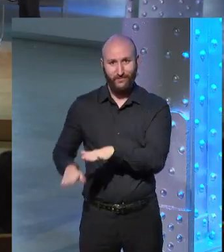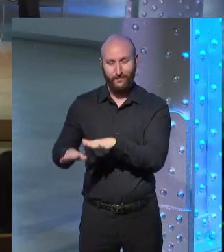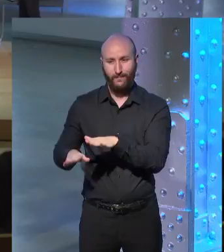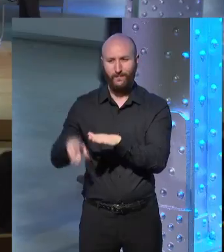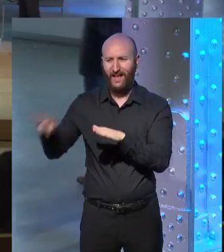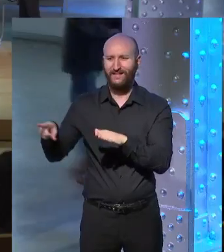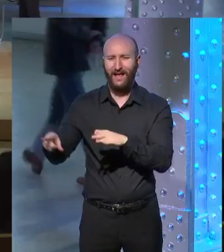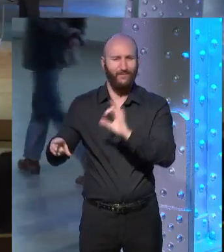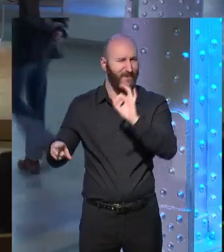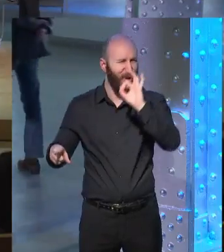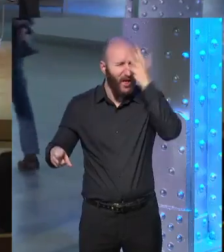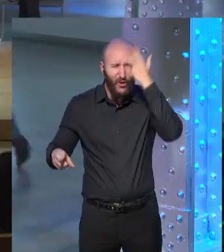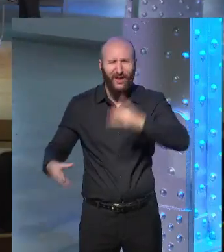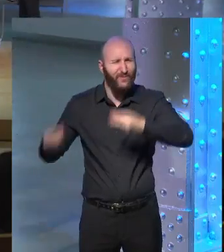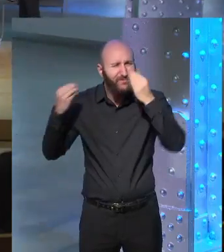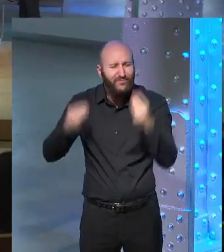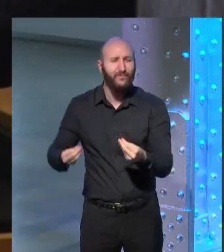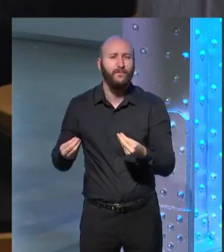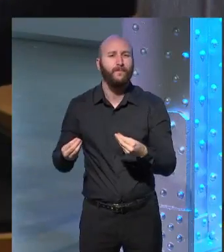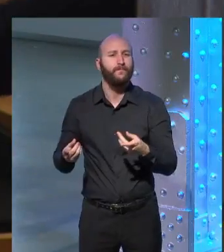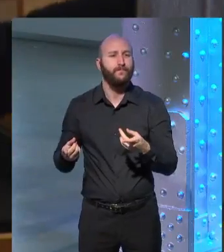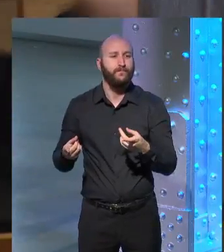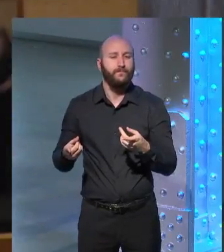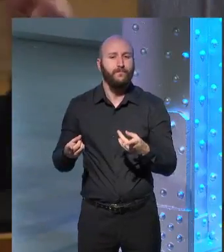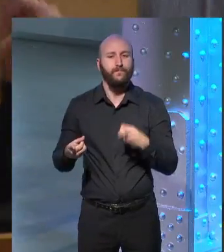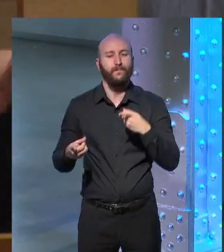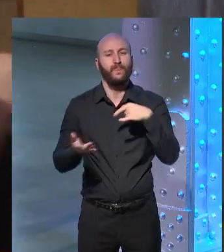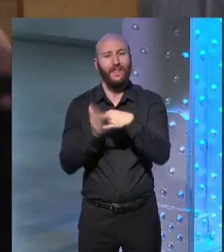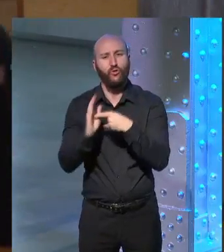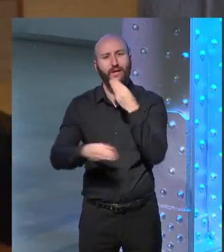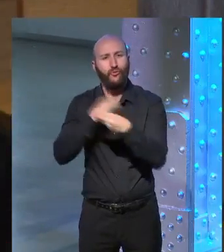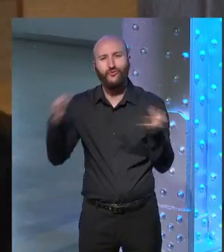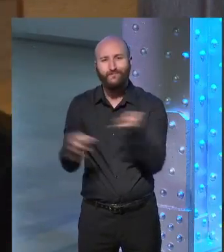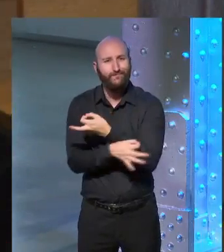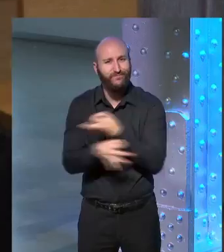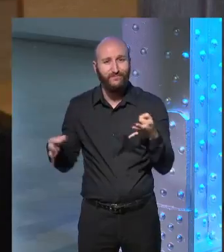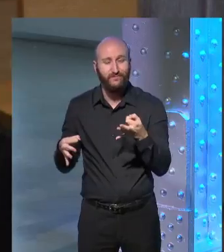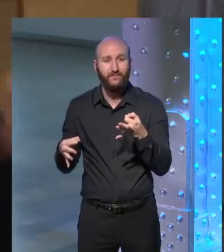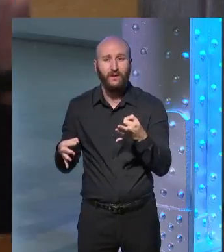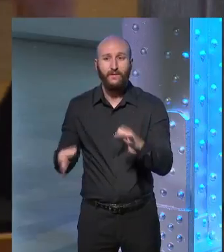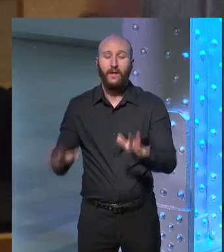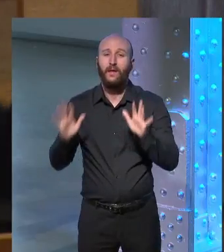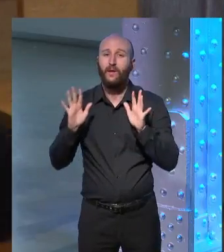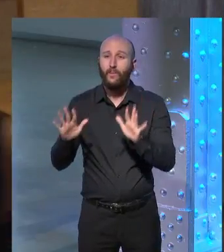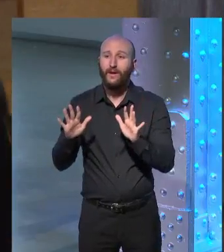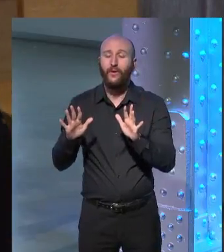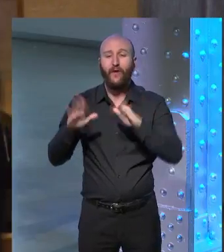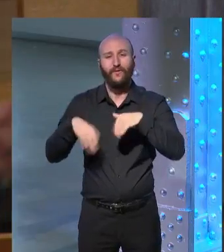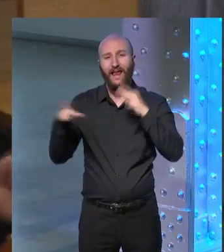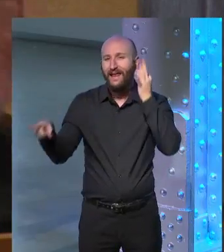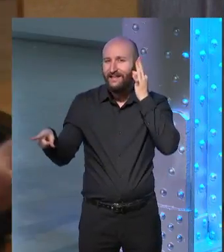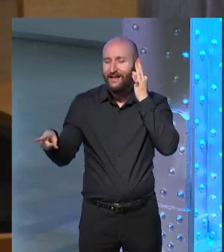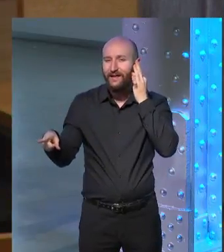profesora innovadora, que hace un uso efectivo de la tecnología, pero no pongo el acento en la tecnología porque ella lo que hace